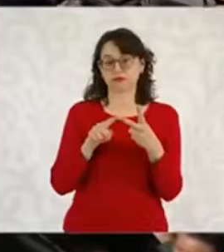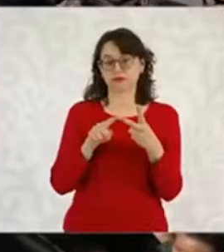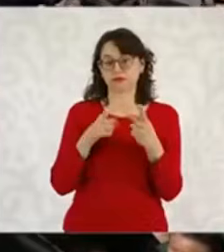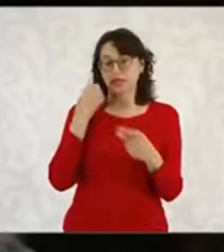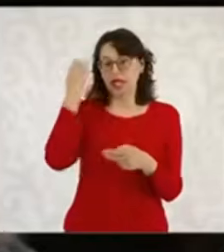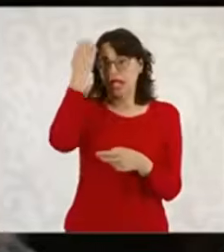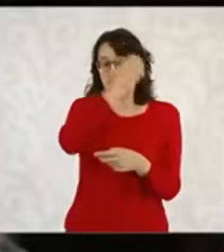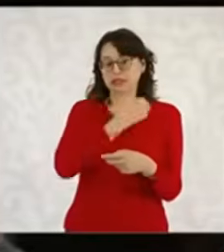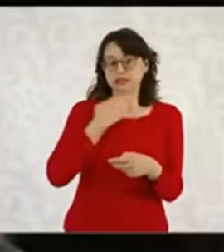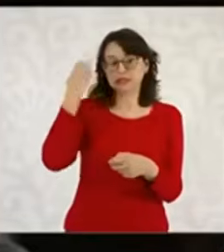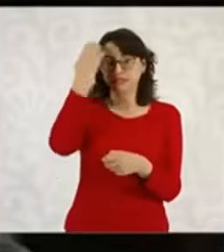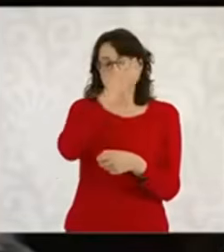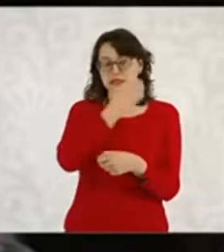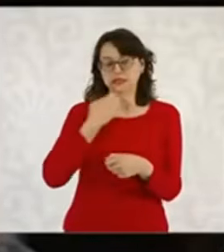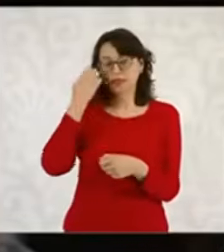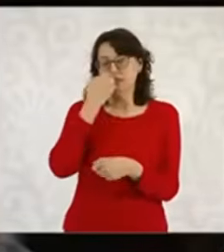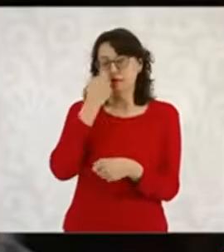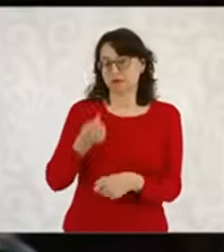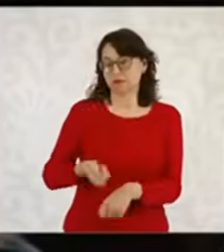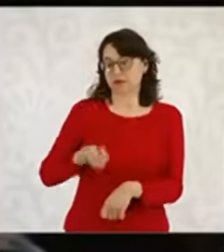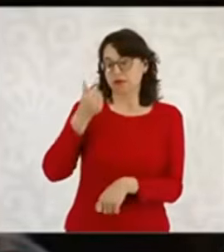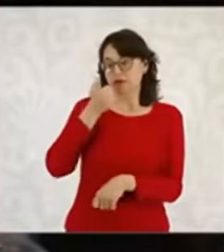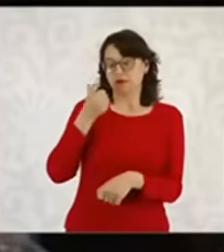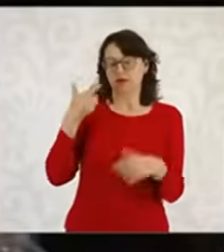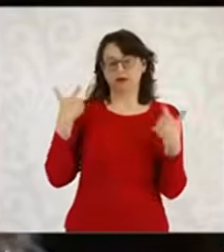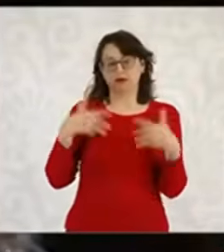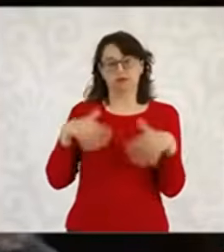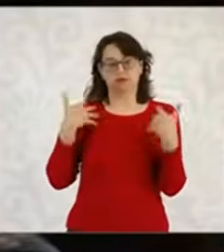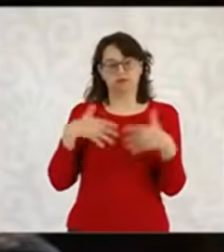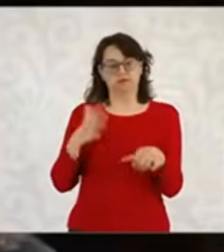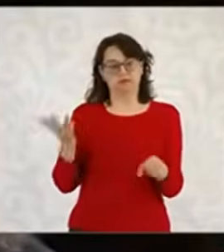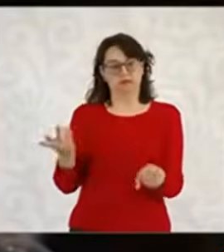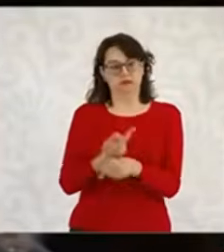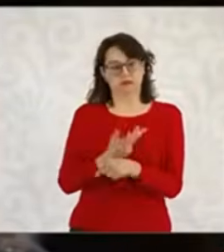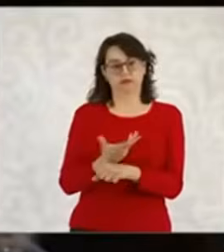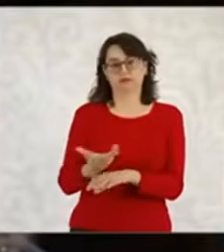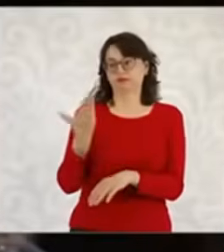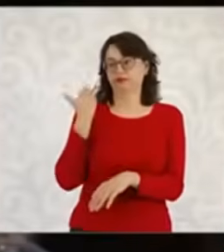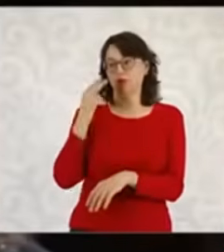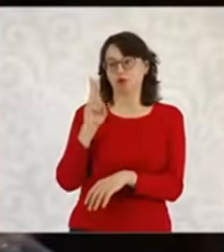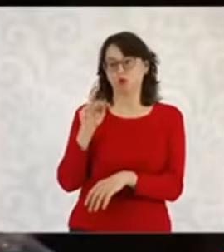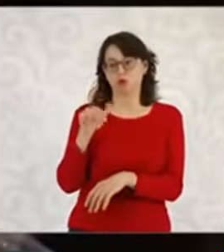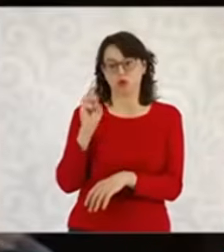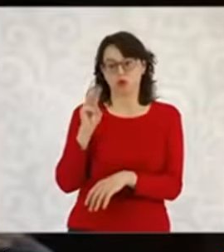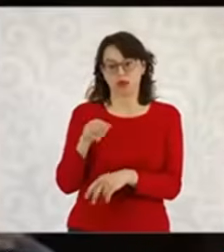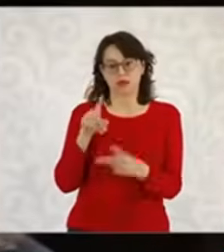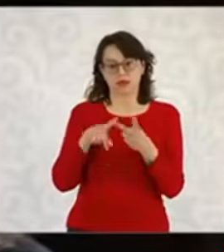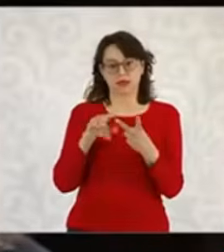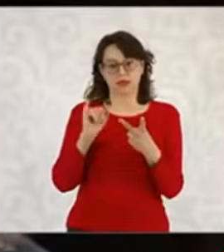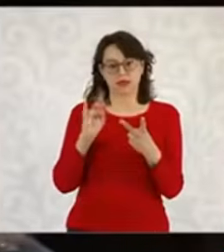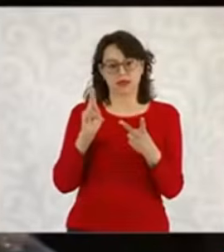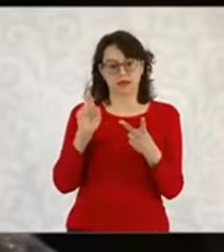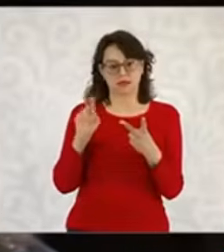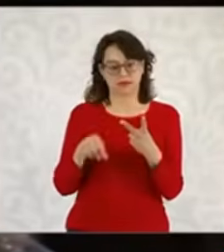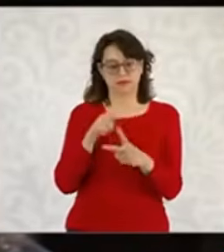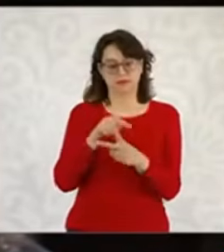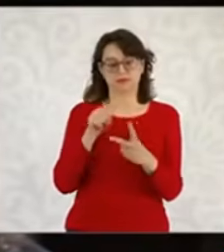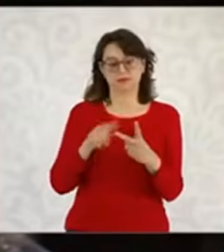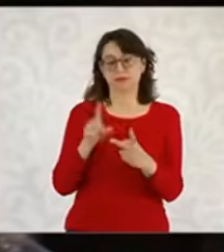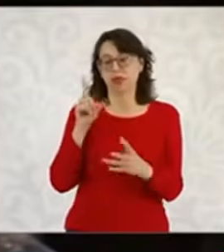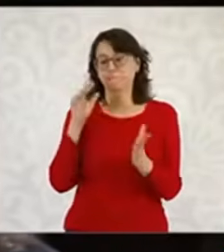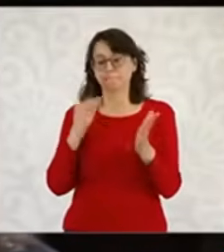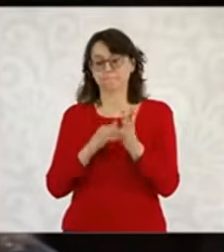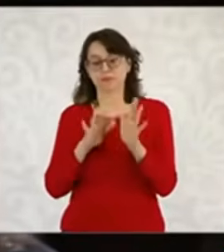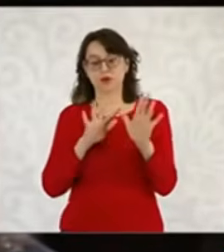Estuvieron, bueno, ya se concluyó la aplicación del examen. La UNAM y el Politécnico reportaron que al menos 1,400